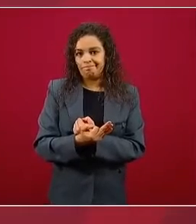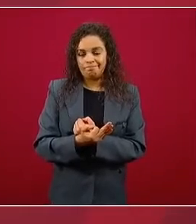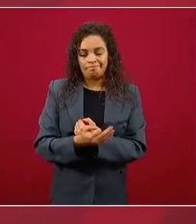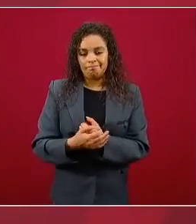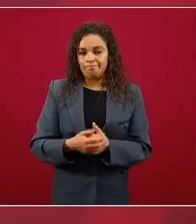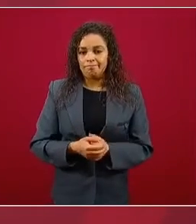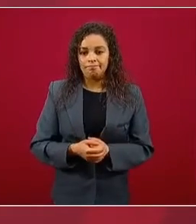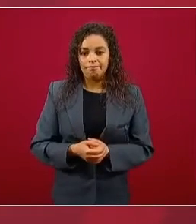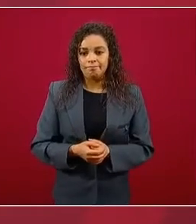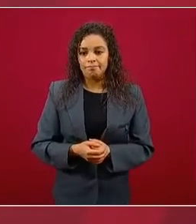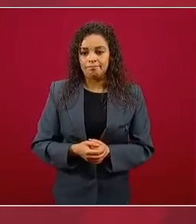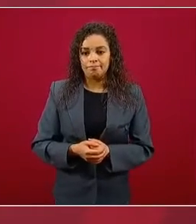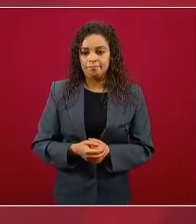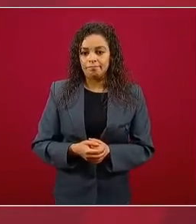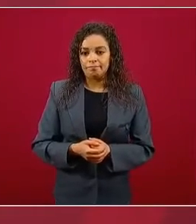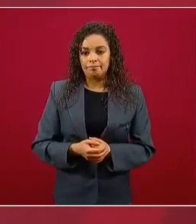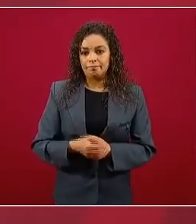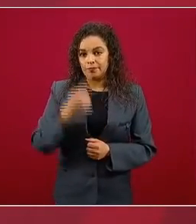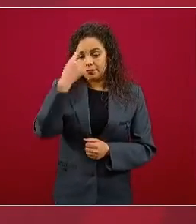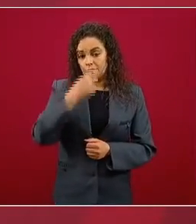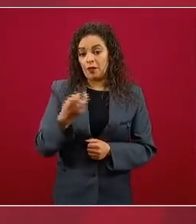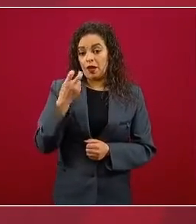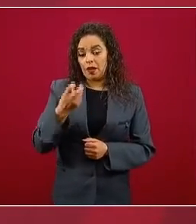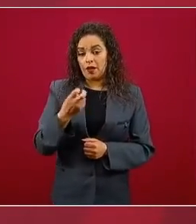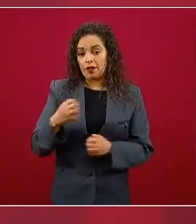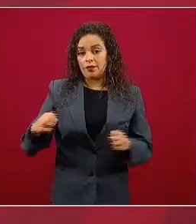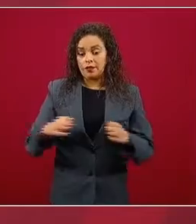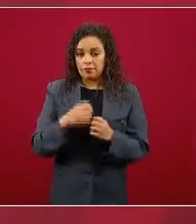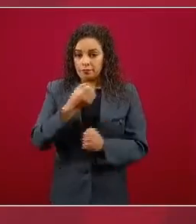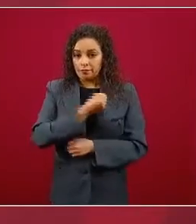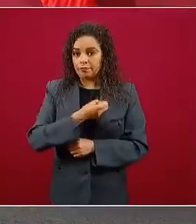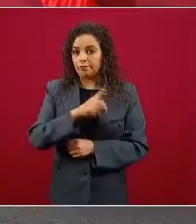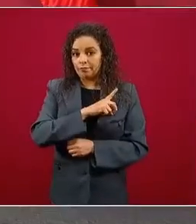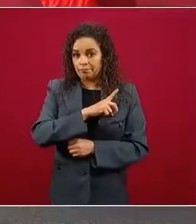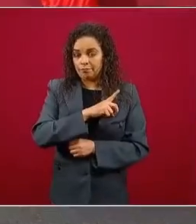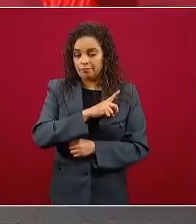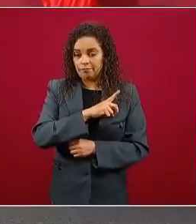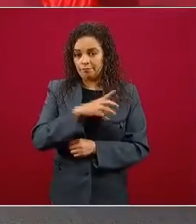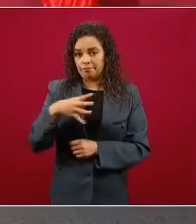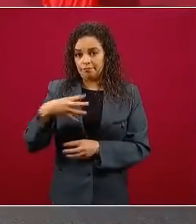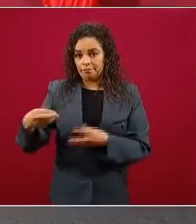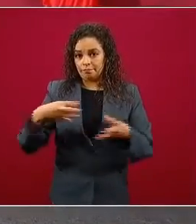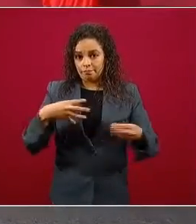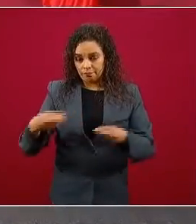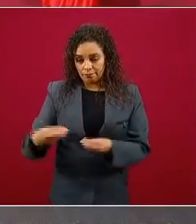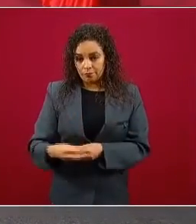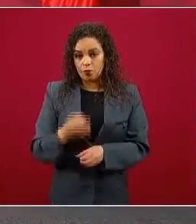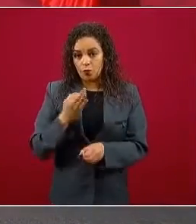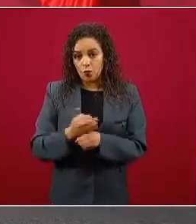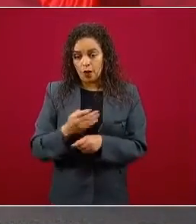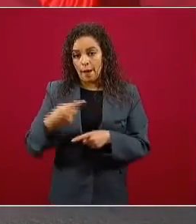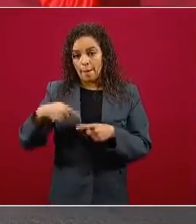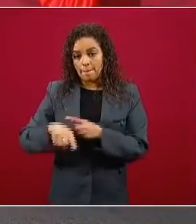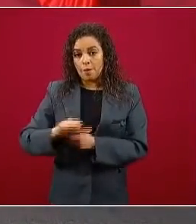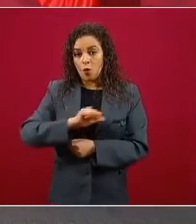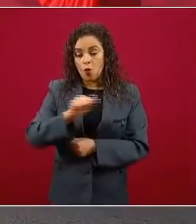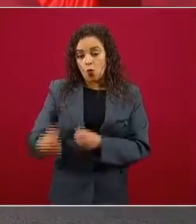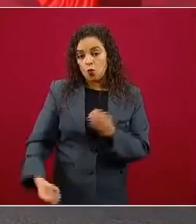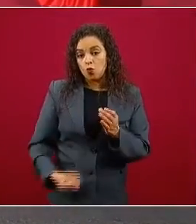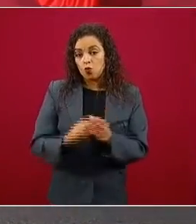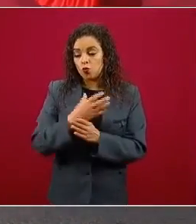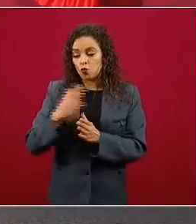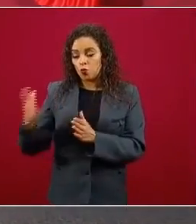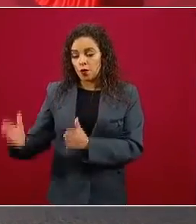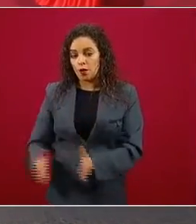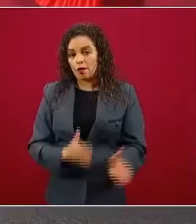ante la pandemia. Vamos a entrar a una etapa nueva, se va a explicar esto